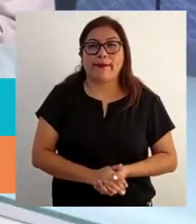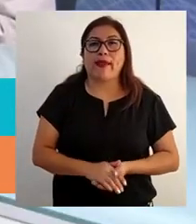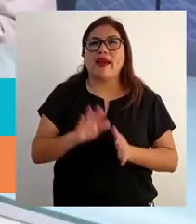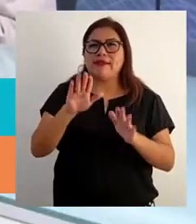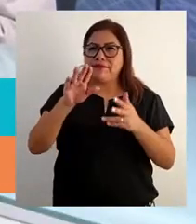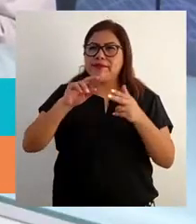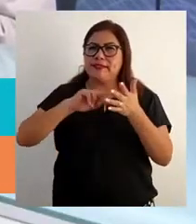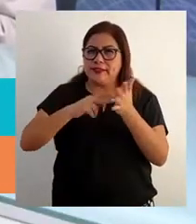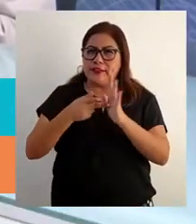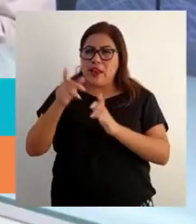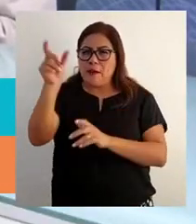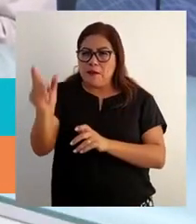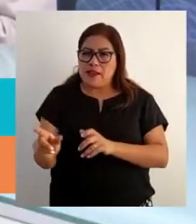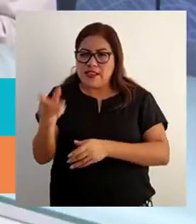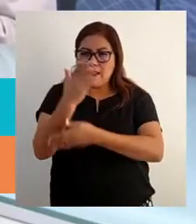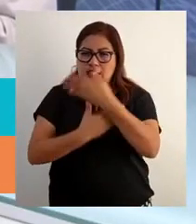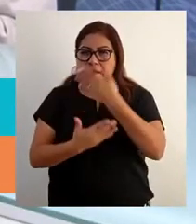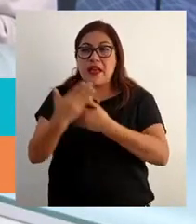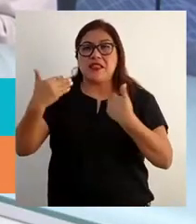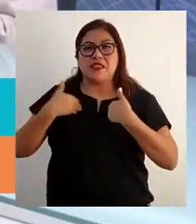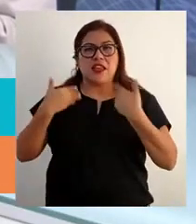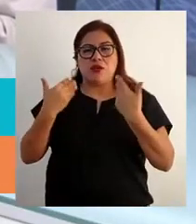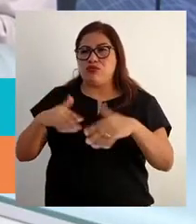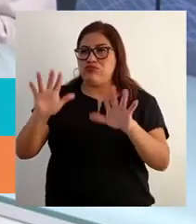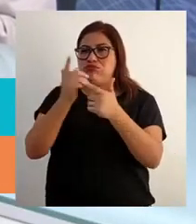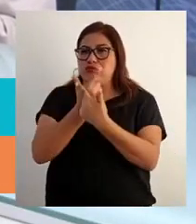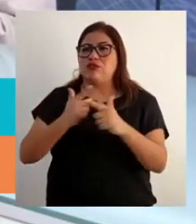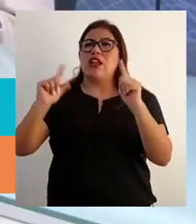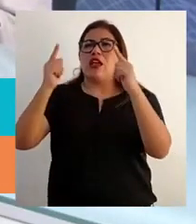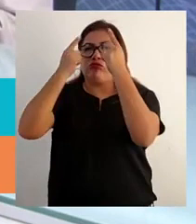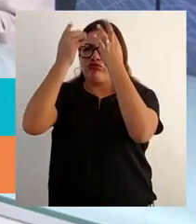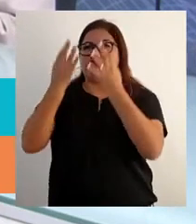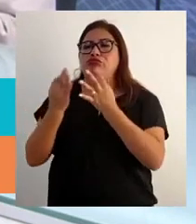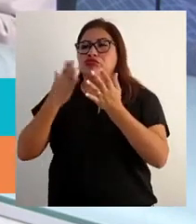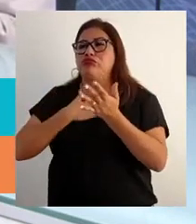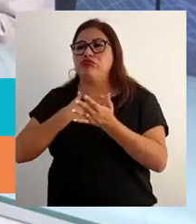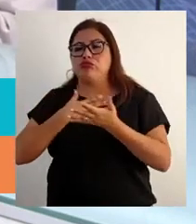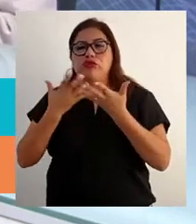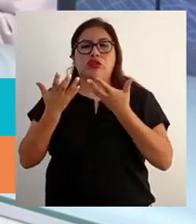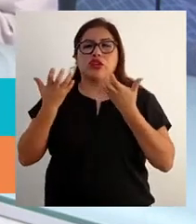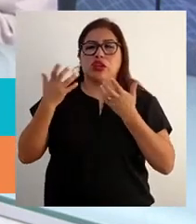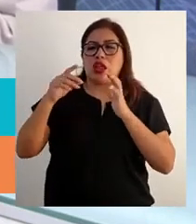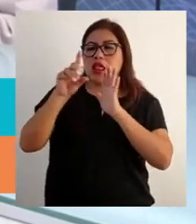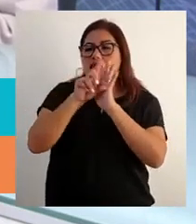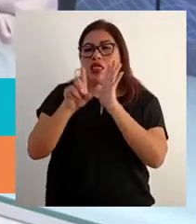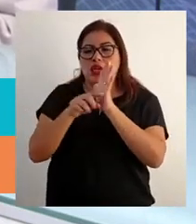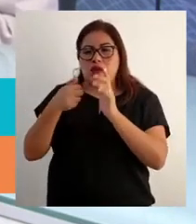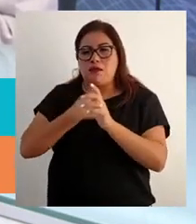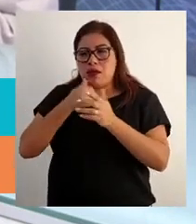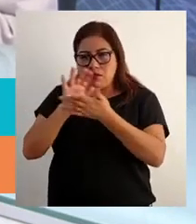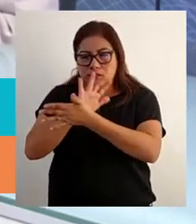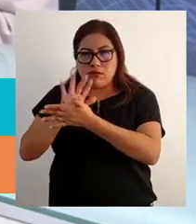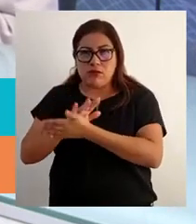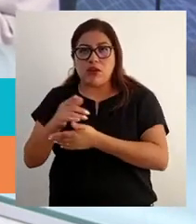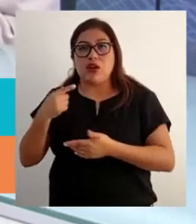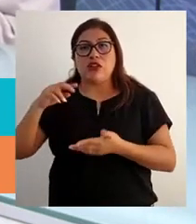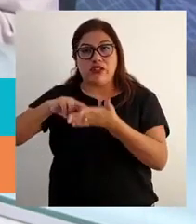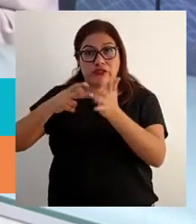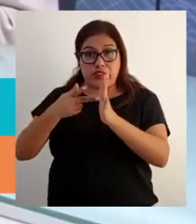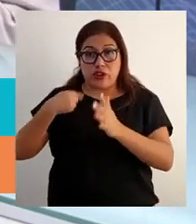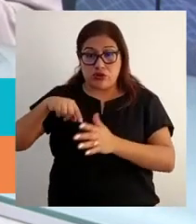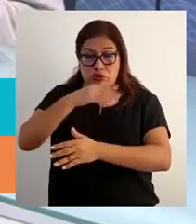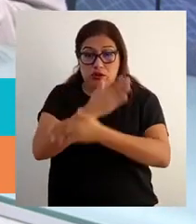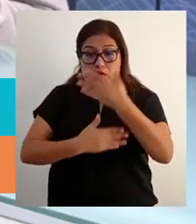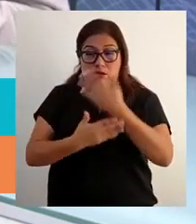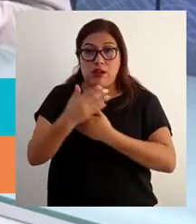tiene plena capacidad jurídica en el Perú, y nosotros somos prácticamente pioneros en América Latina en este tema,